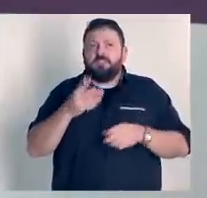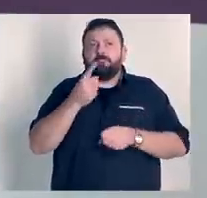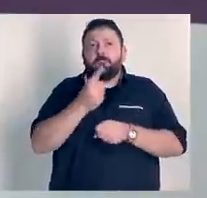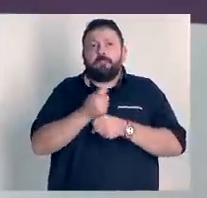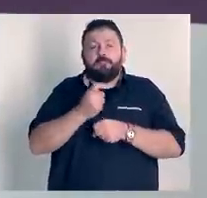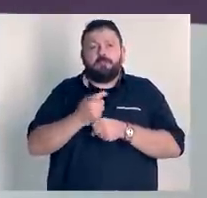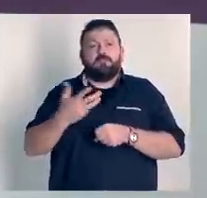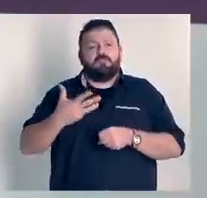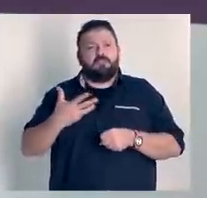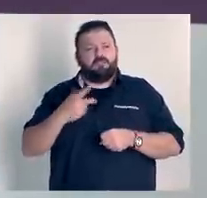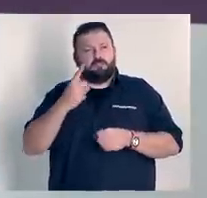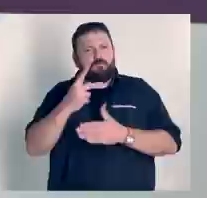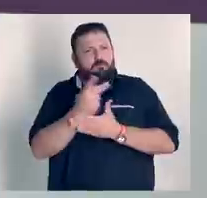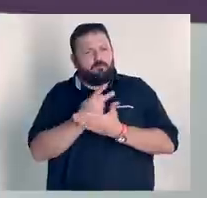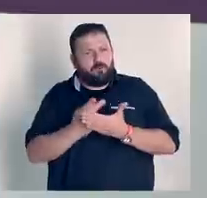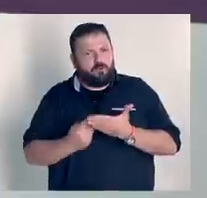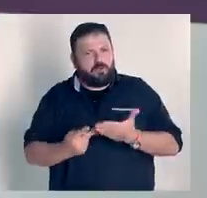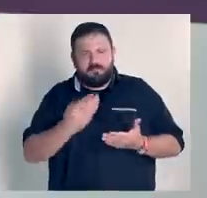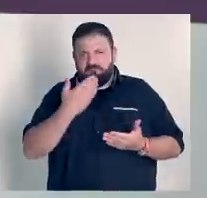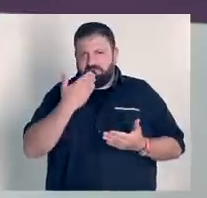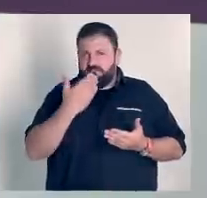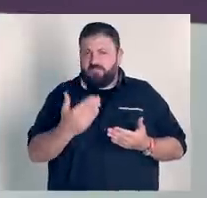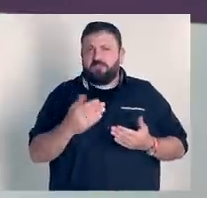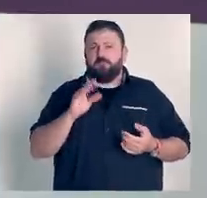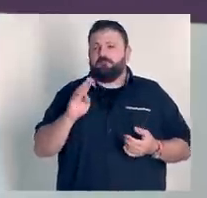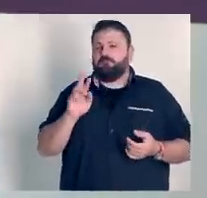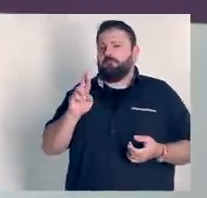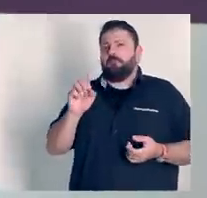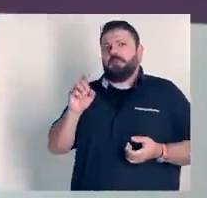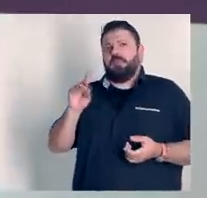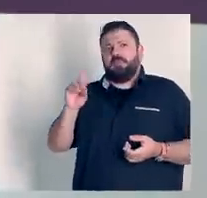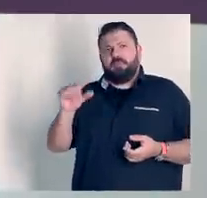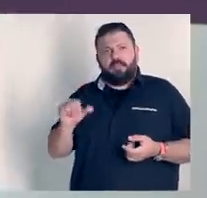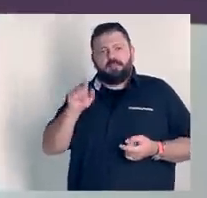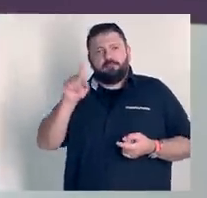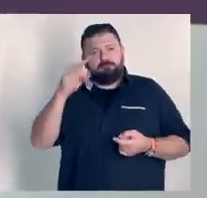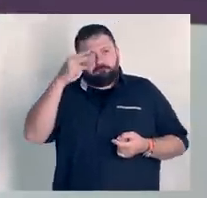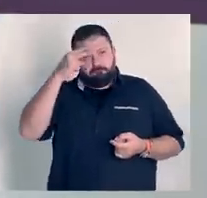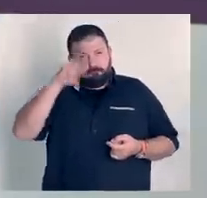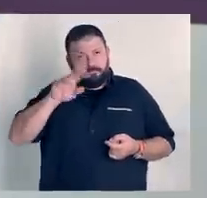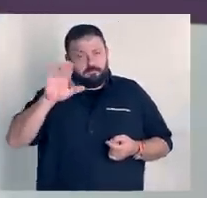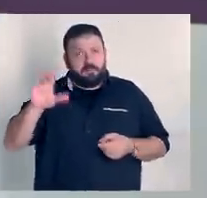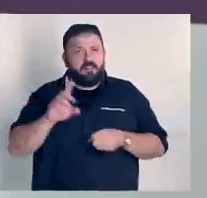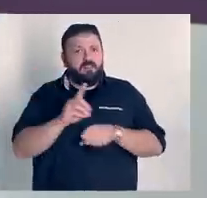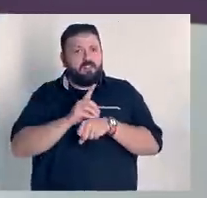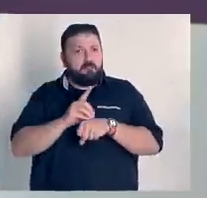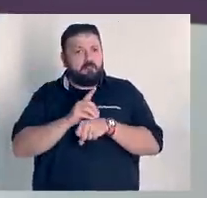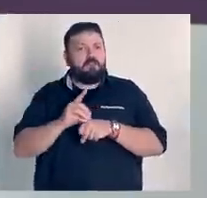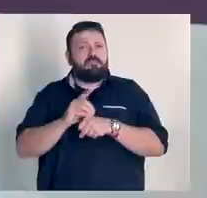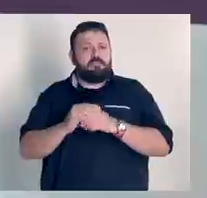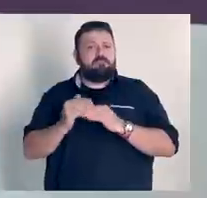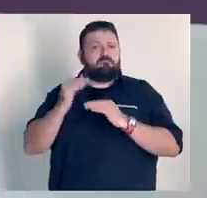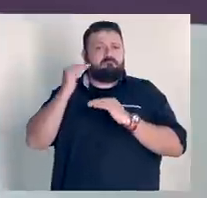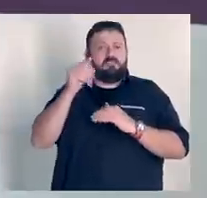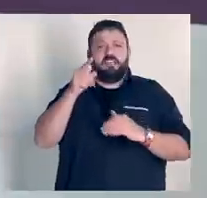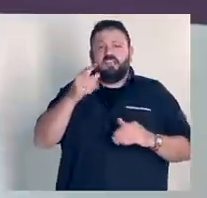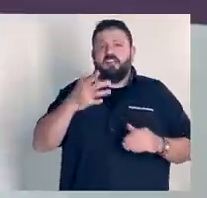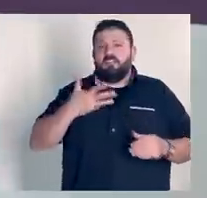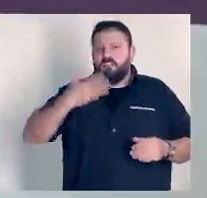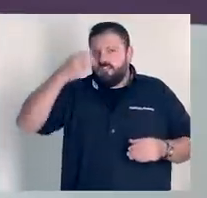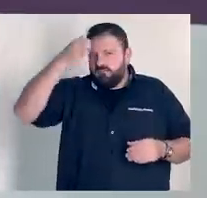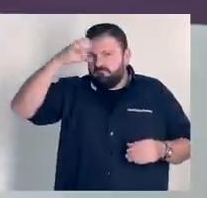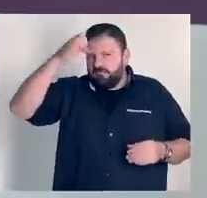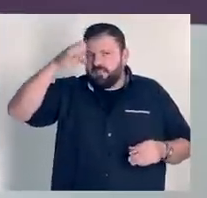programa impresionante con Brenda Castillo, nuestra Diamante Elite de México. Ella está con nosotros porque ella es experta en saber